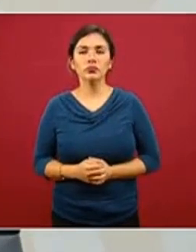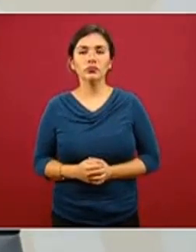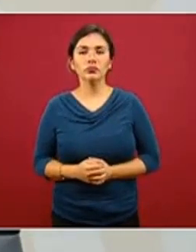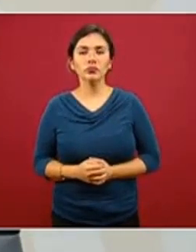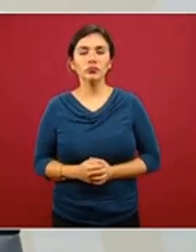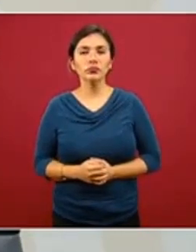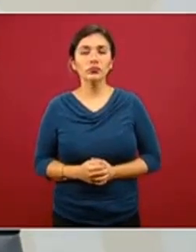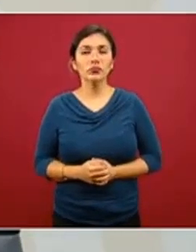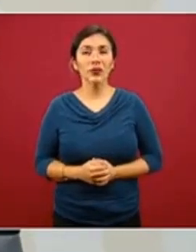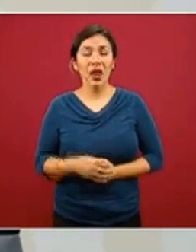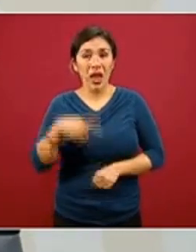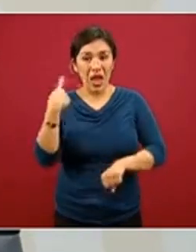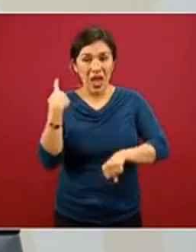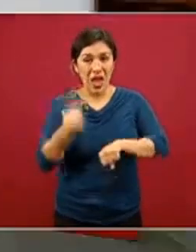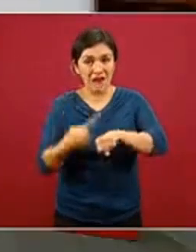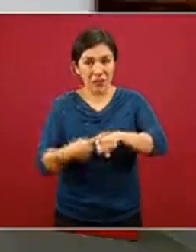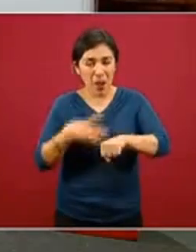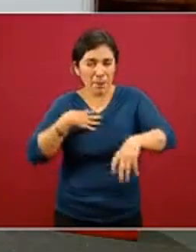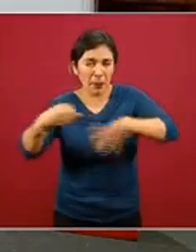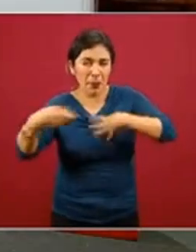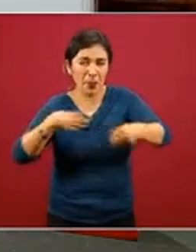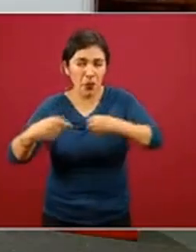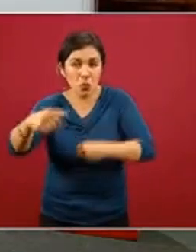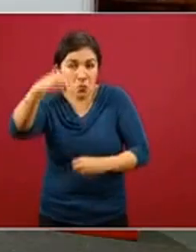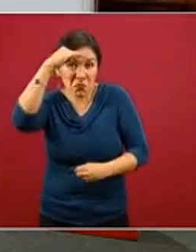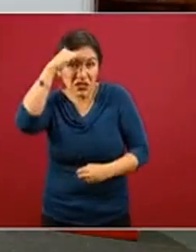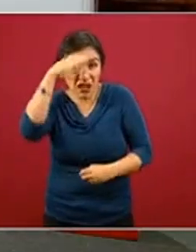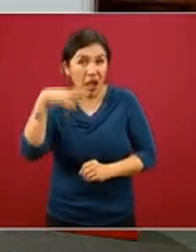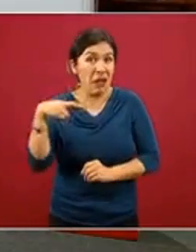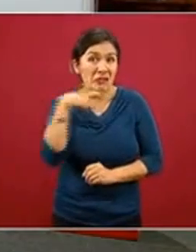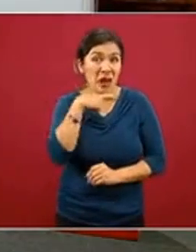una epidemia corta o una epidemia larga?